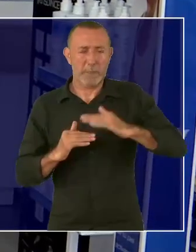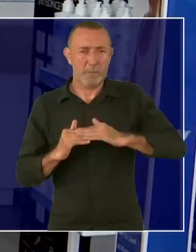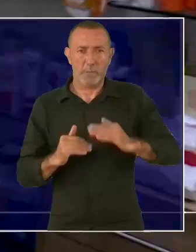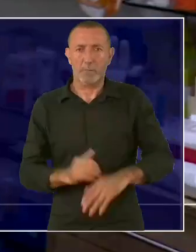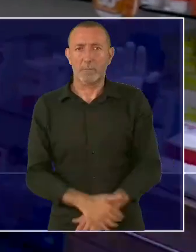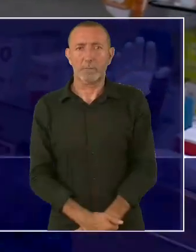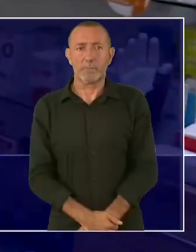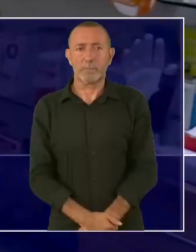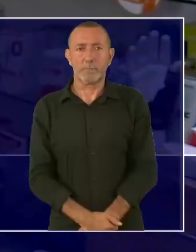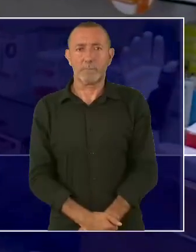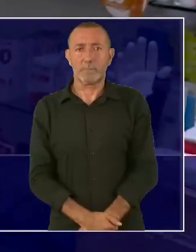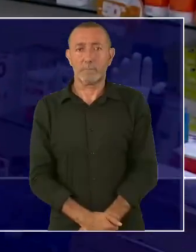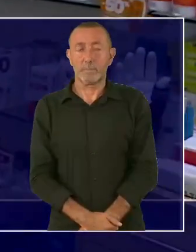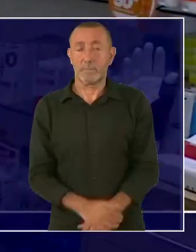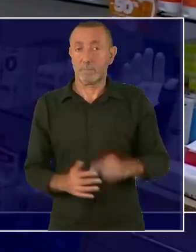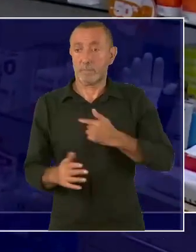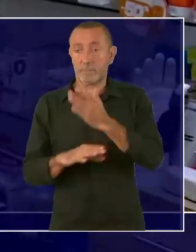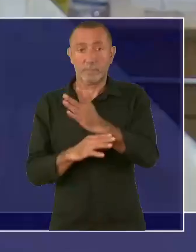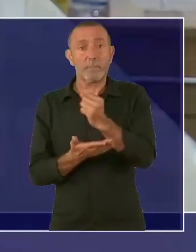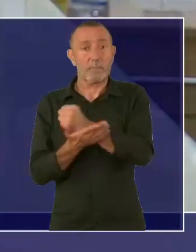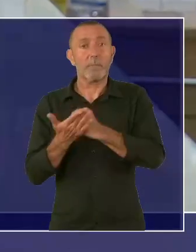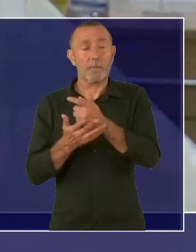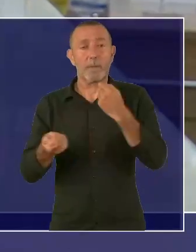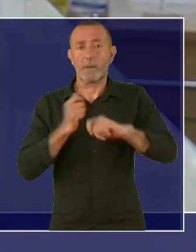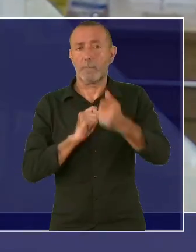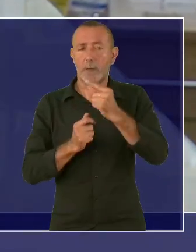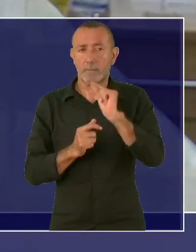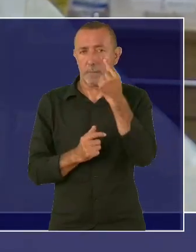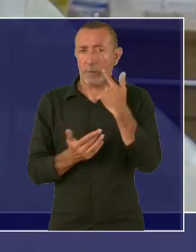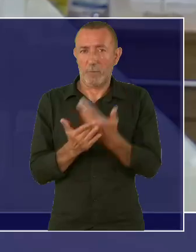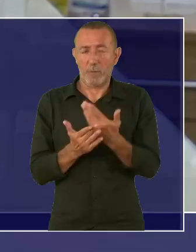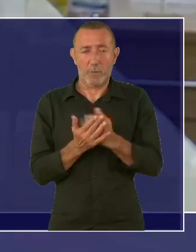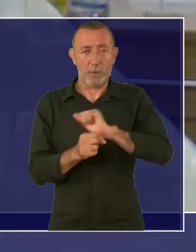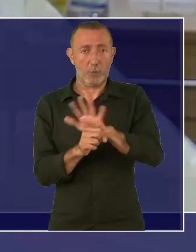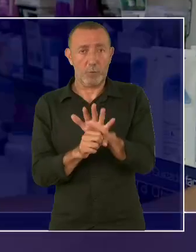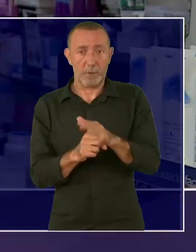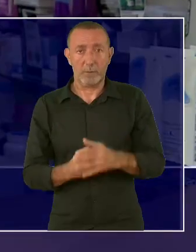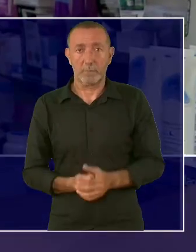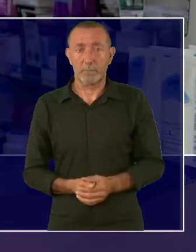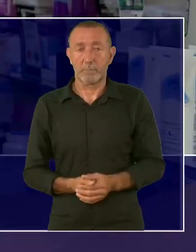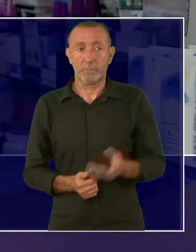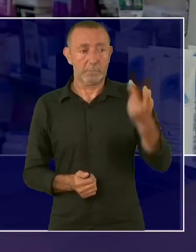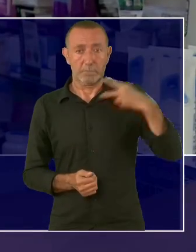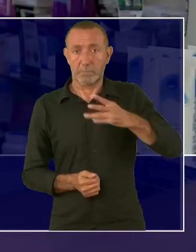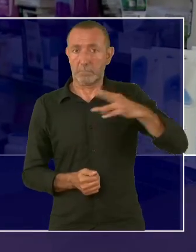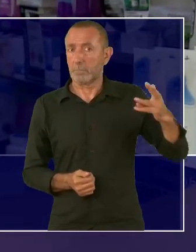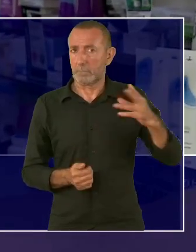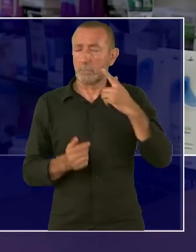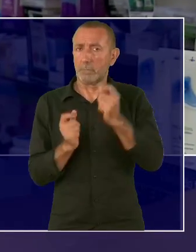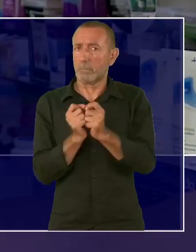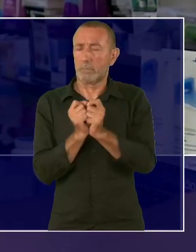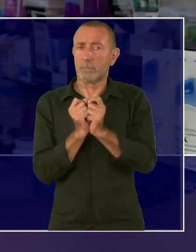en esta farmacia están vendiendo más test COVID de lo habitual. Las últimas semanas ha habido un incremento de la